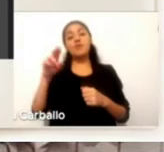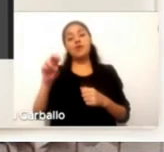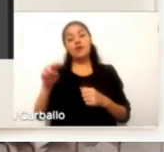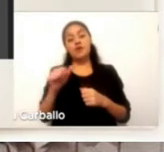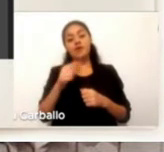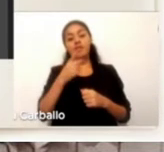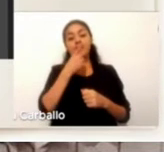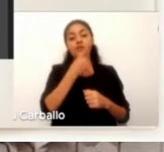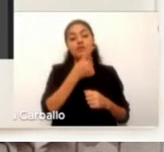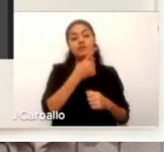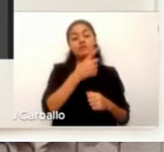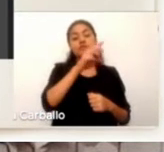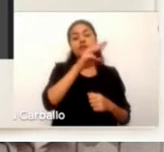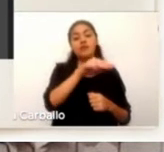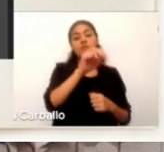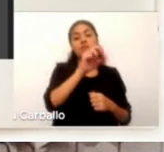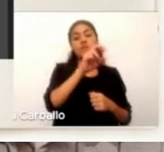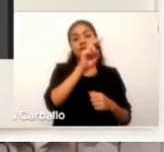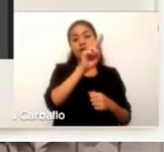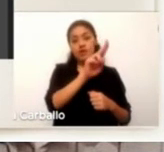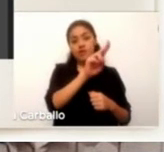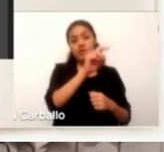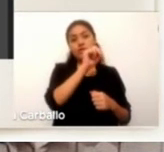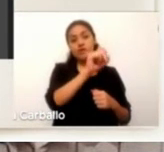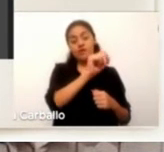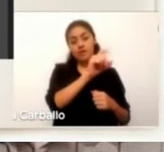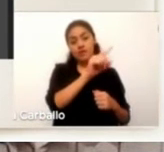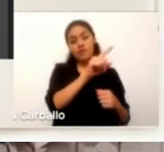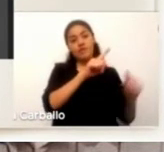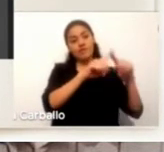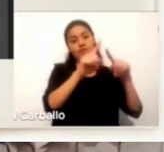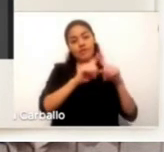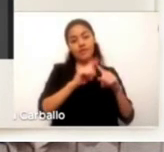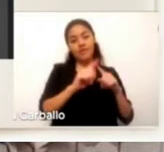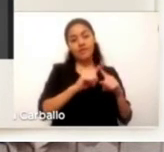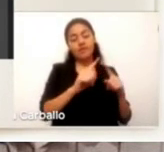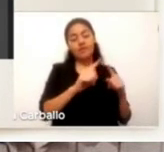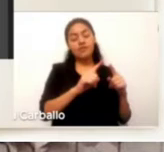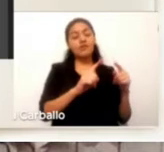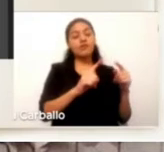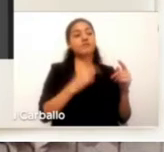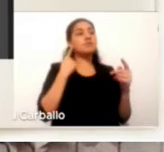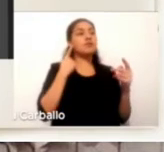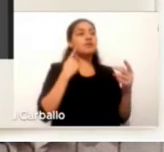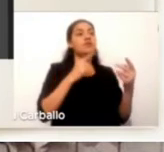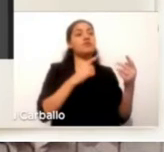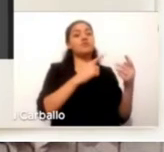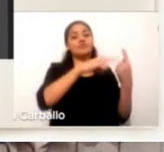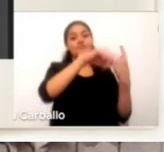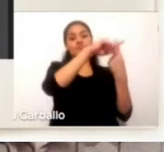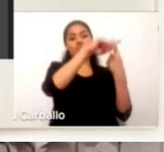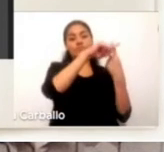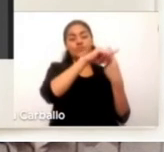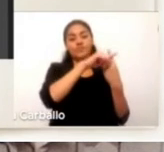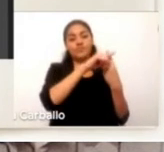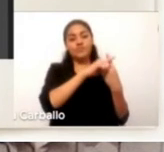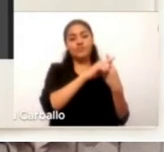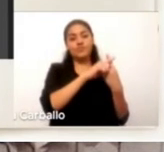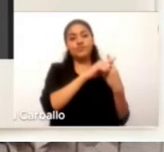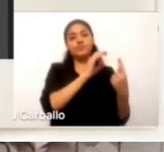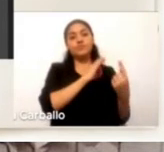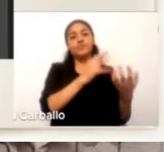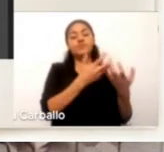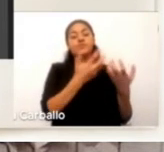y los partidos políticos que la postularon en coalición afectaron los principios de equidad y legalidad al haber recibido para